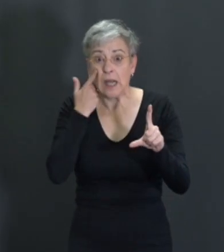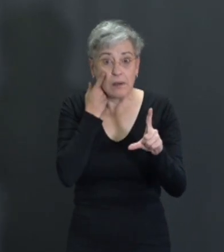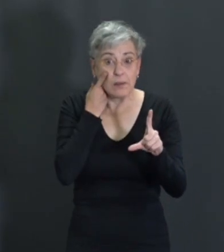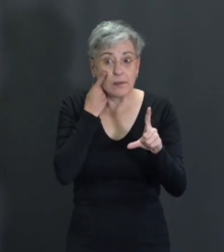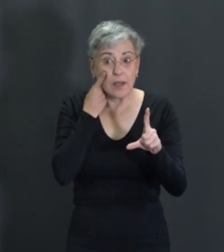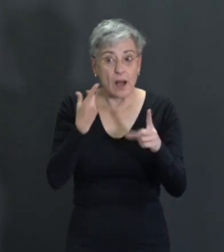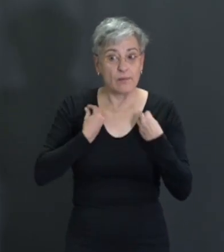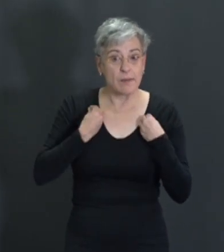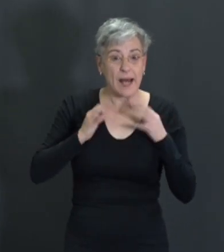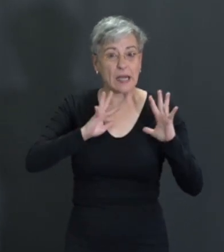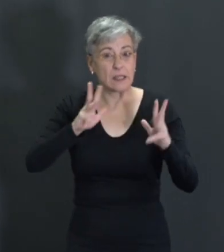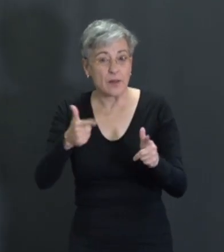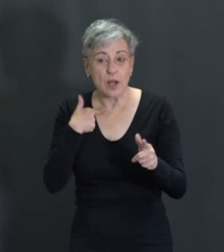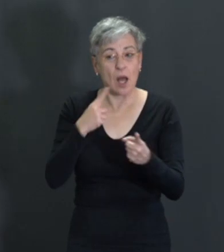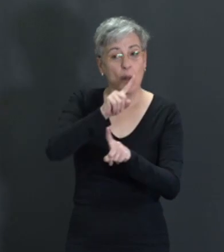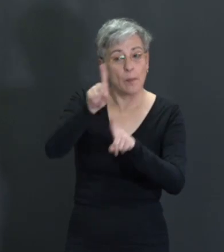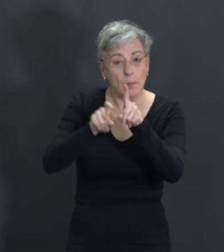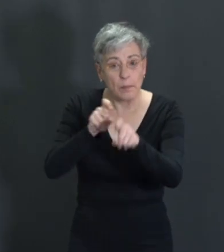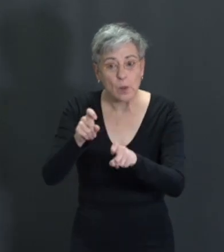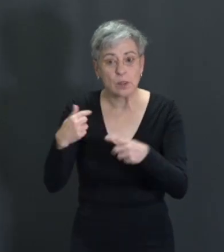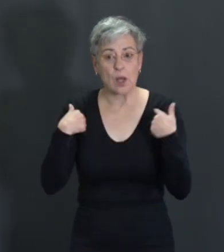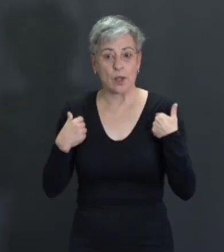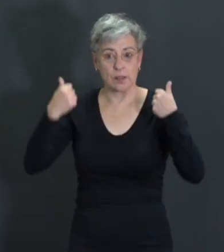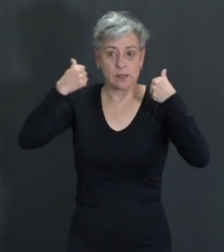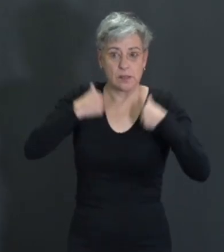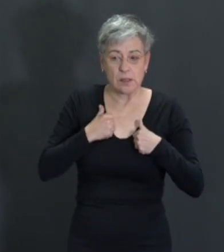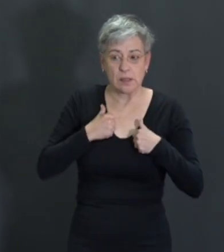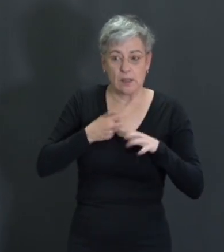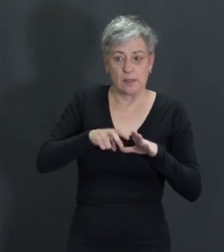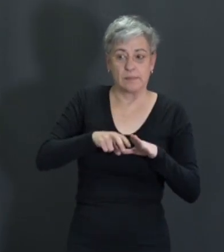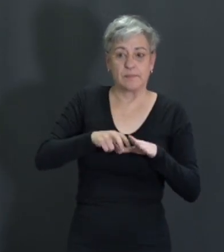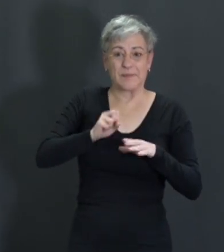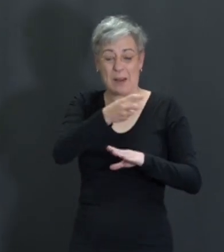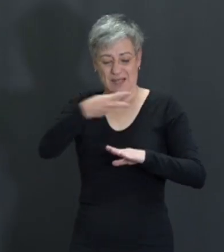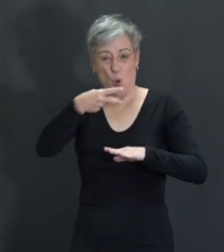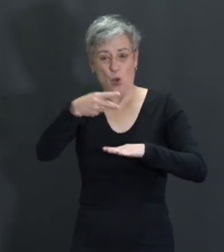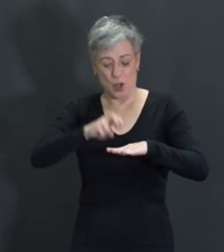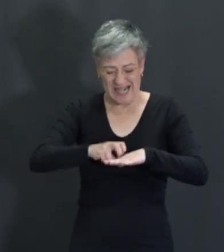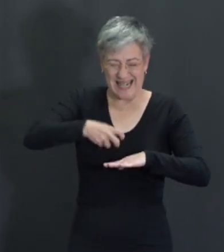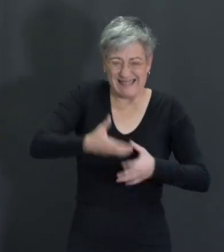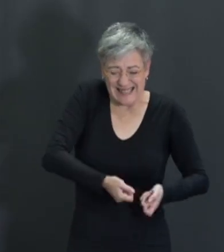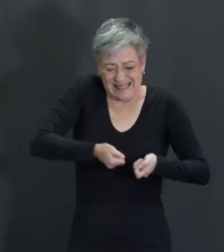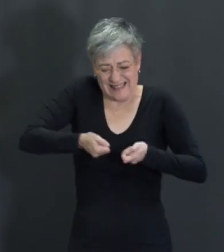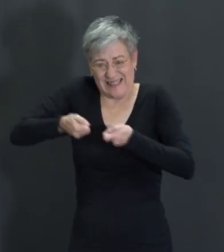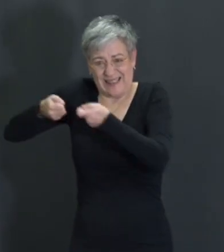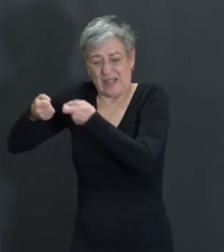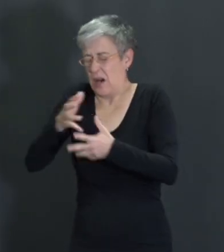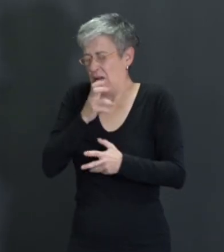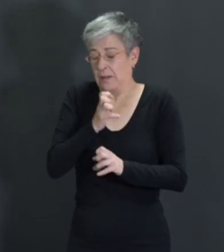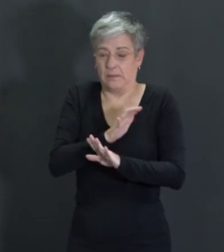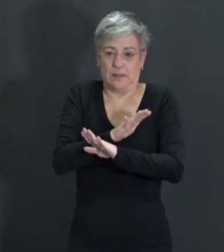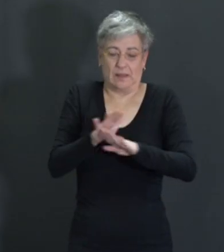una residencia que se le ha llevado a hombros 2 pisos hacia arriba en la mitad de todo el agua. Bueno, una